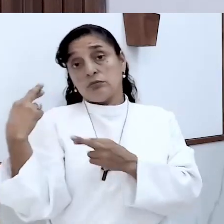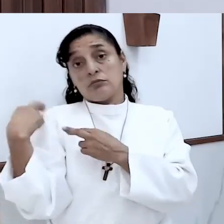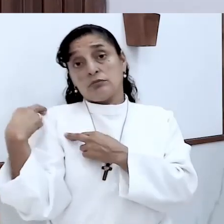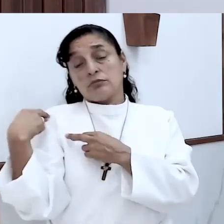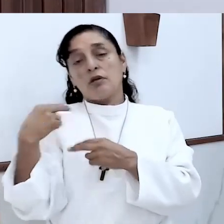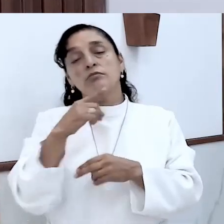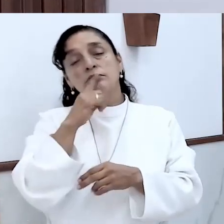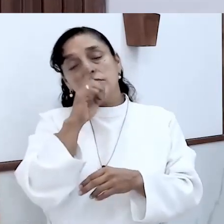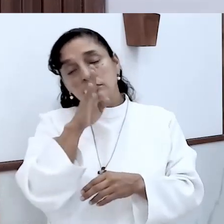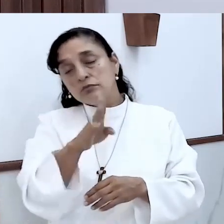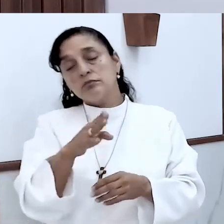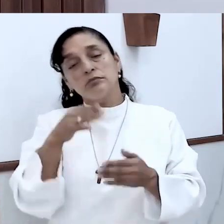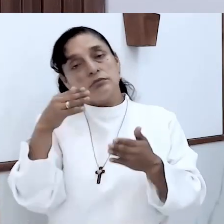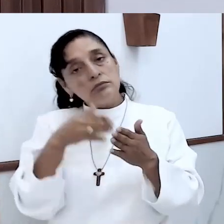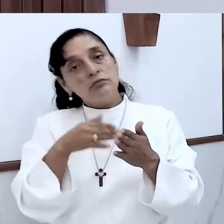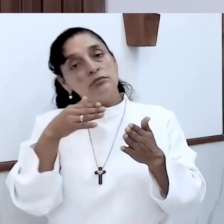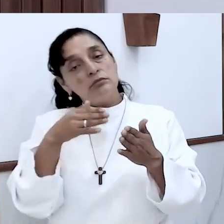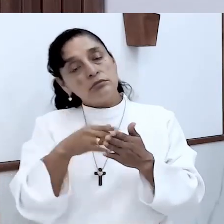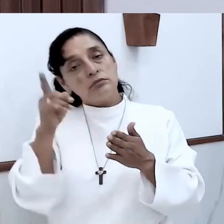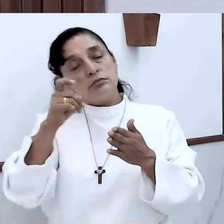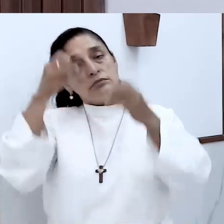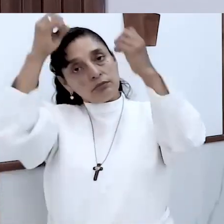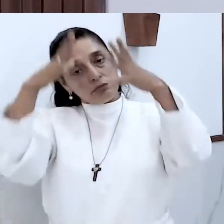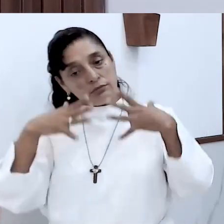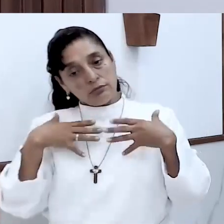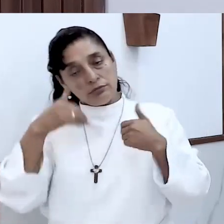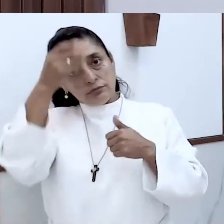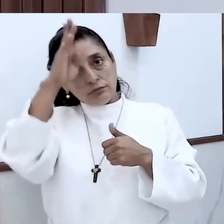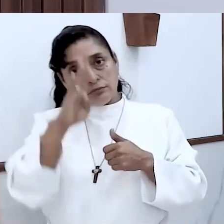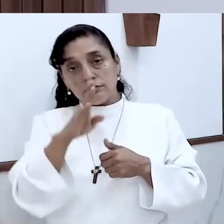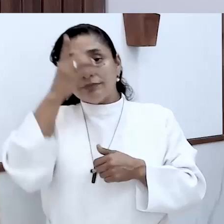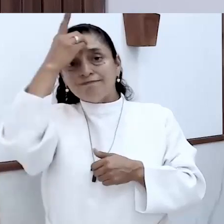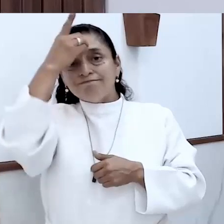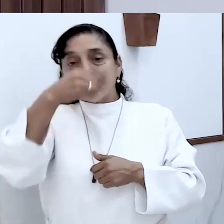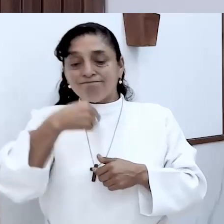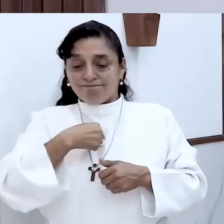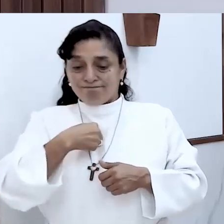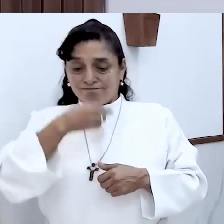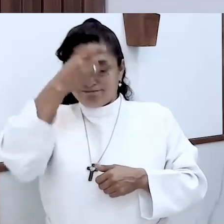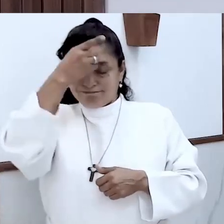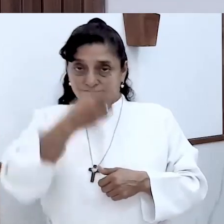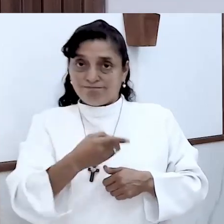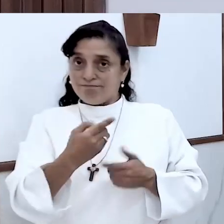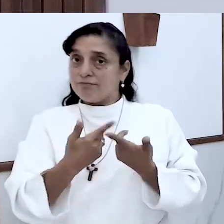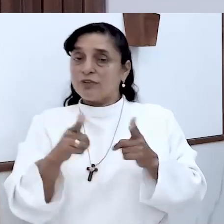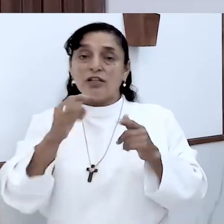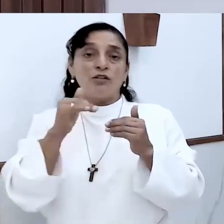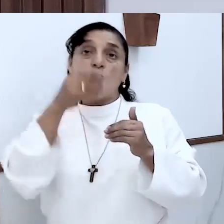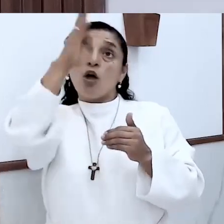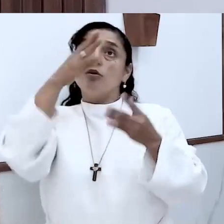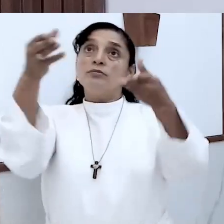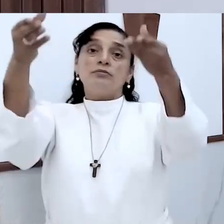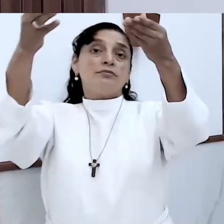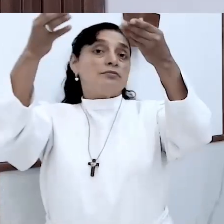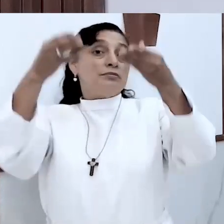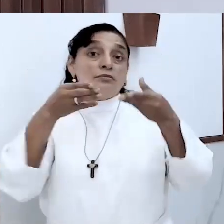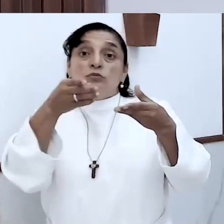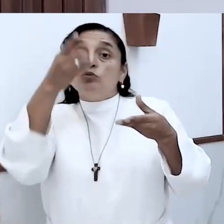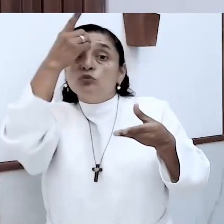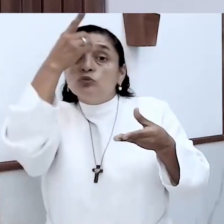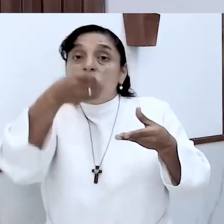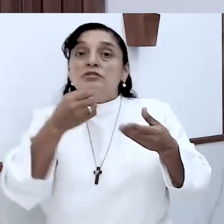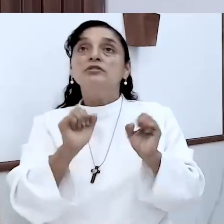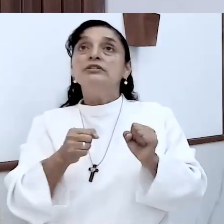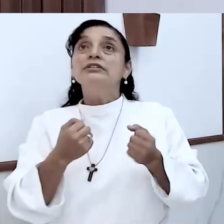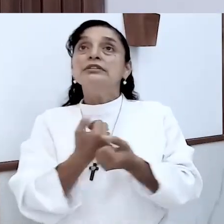una y otra vez que la gracia de Dios simplemente, como suena su palabra, es un regalo. Por eso la salvación,